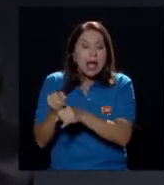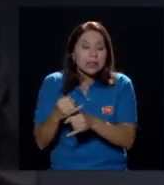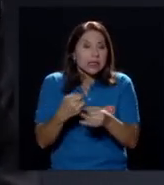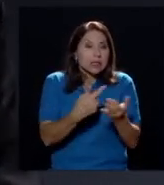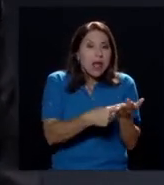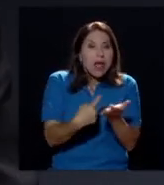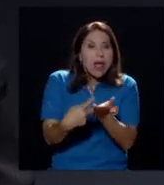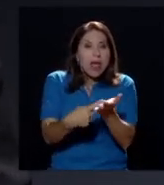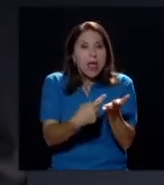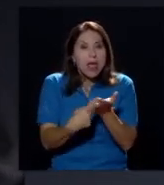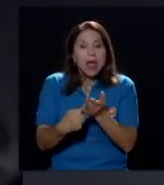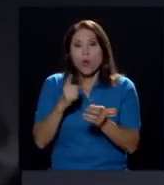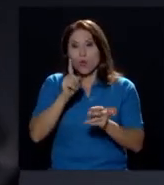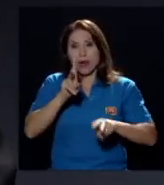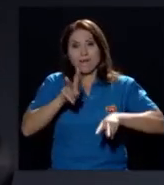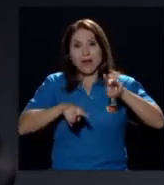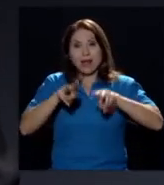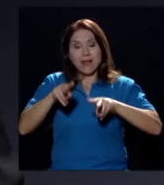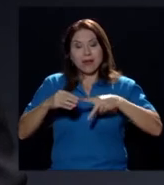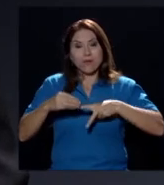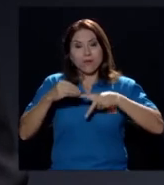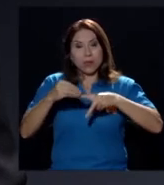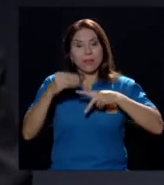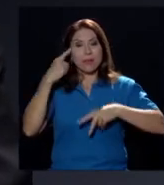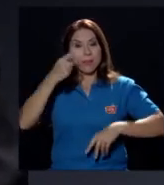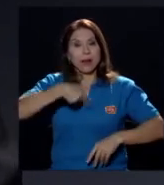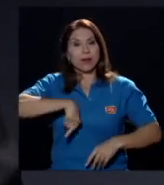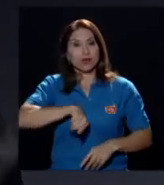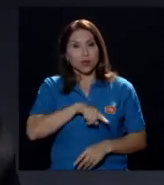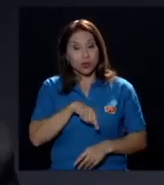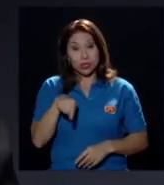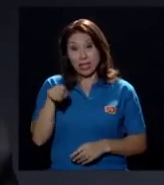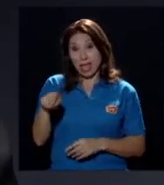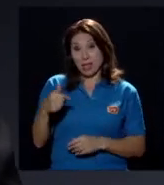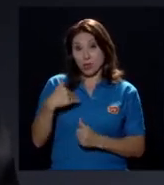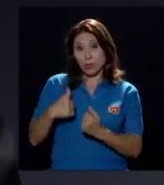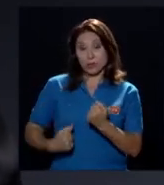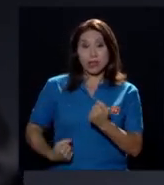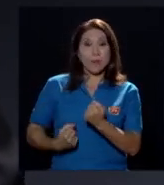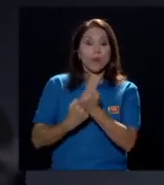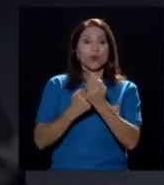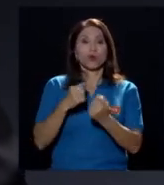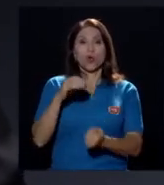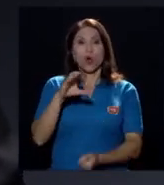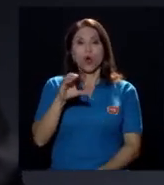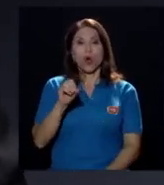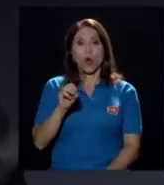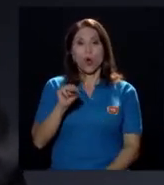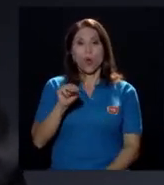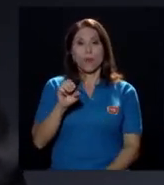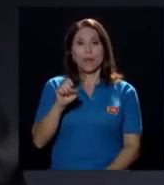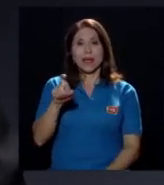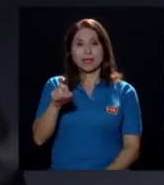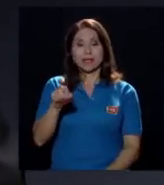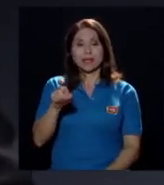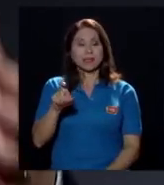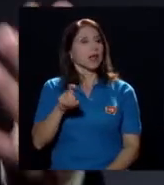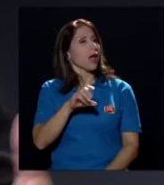que para nosotros es fundamental, en la cual tuvimos el apoyo de COMEX, porque COMEX se llama